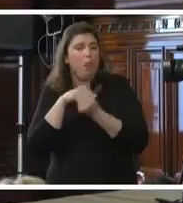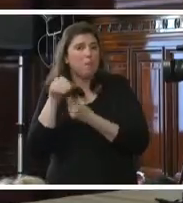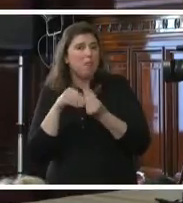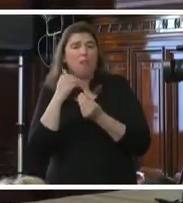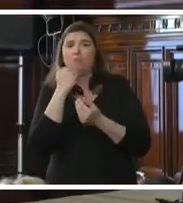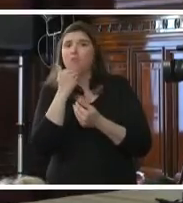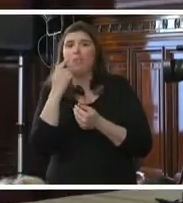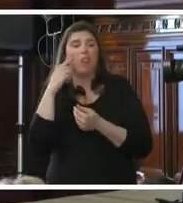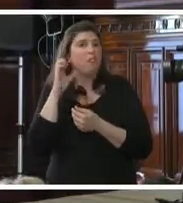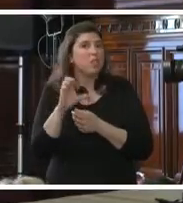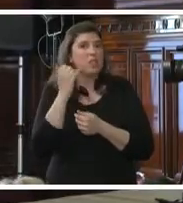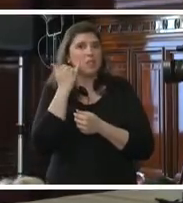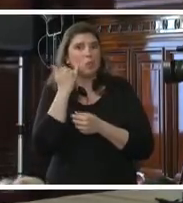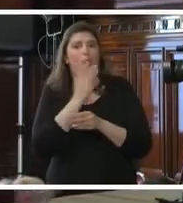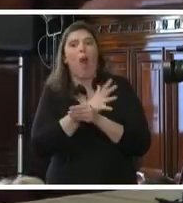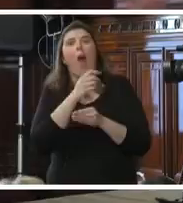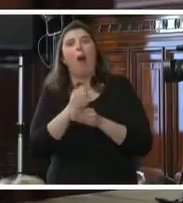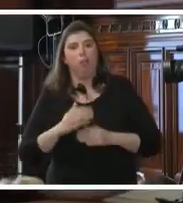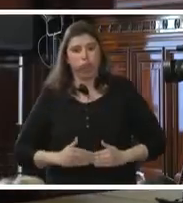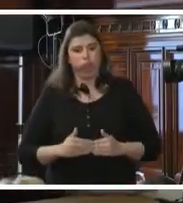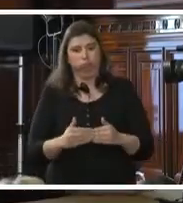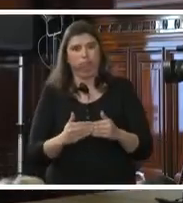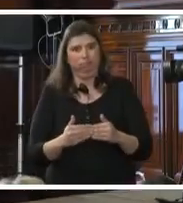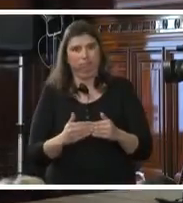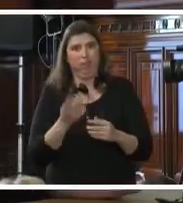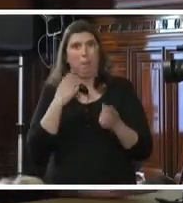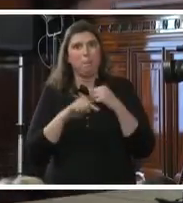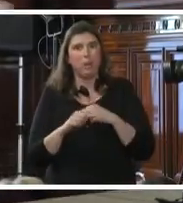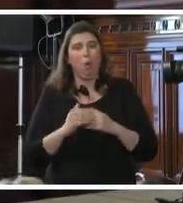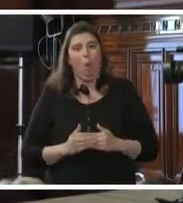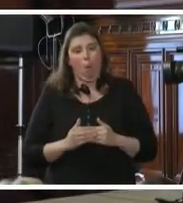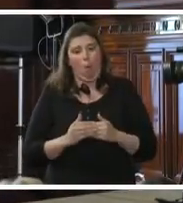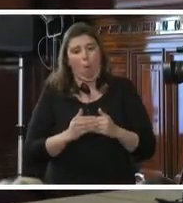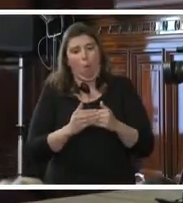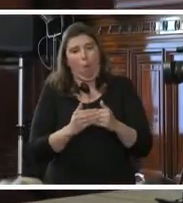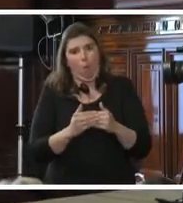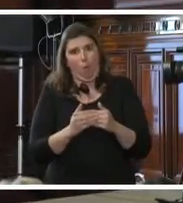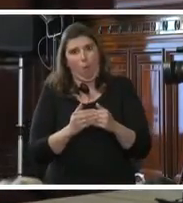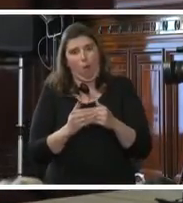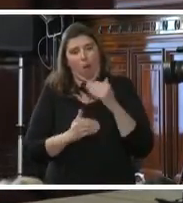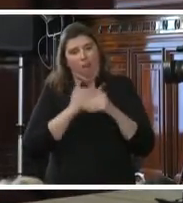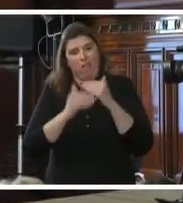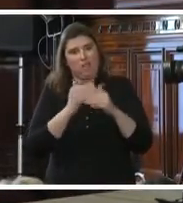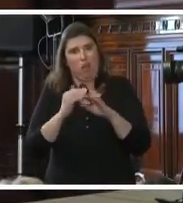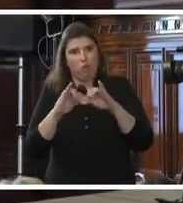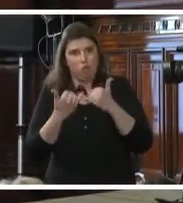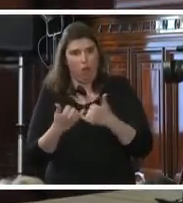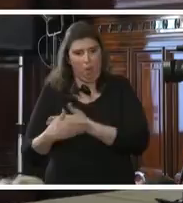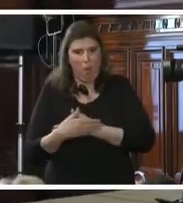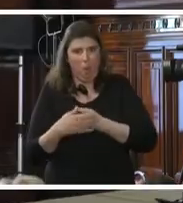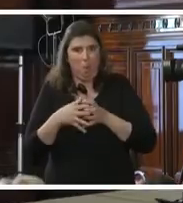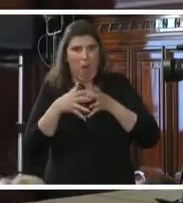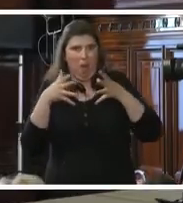violencia sexual hasta que no ha llegado un embarazo, y un embarazo que está aún bastante avanzado. Y por otro